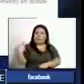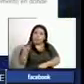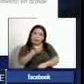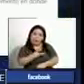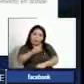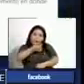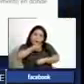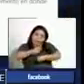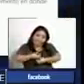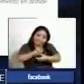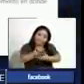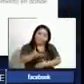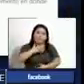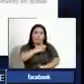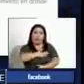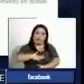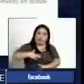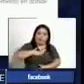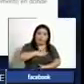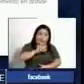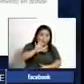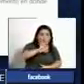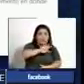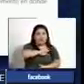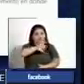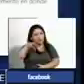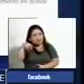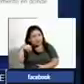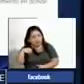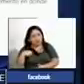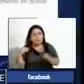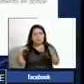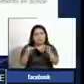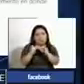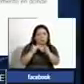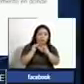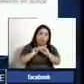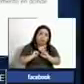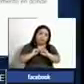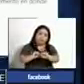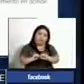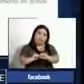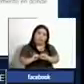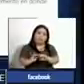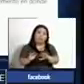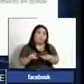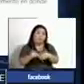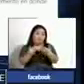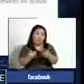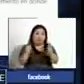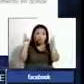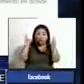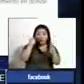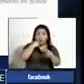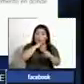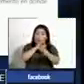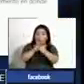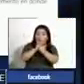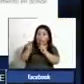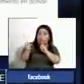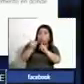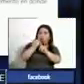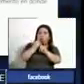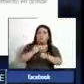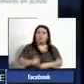enviamos nuestro más sentido pésame a las familias que están sufriendo la pérdida de sus seres queridos a causa del contagio por el